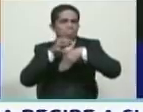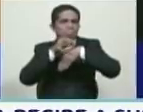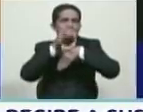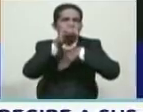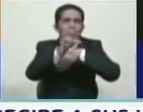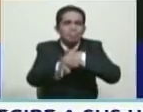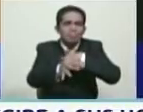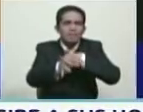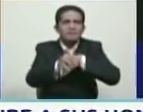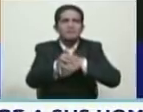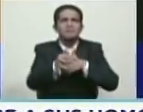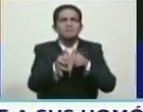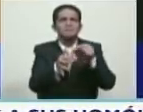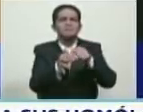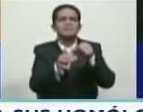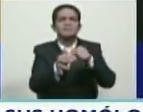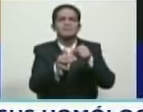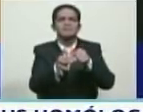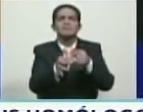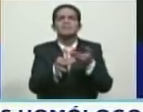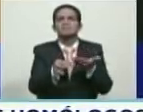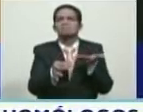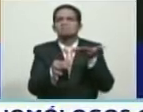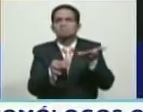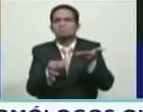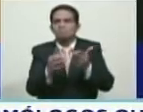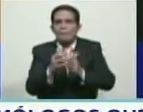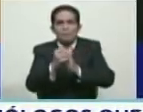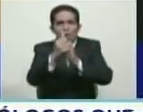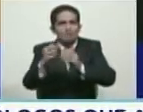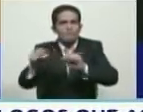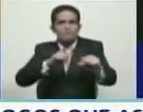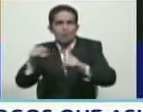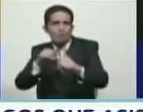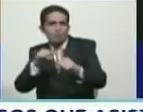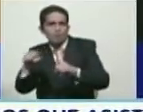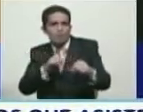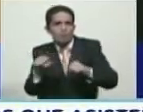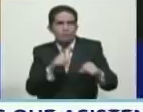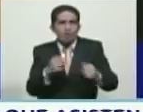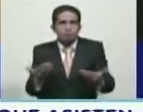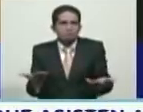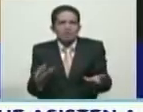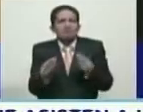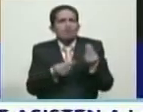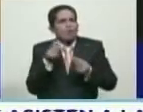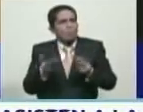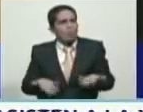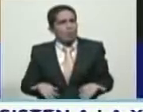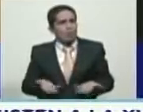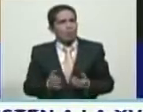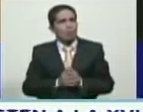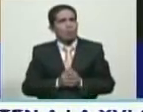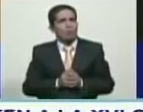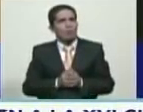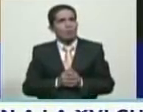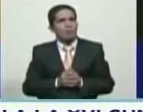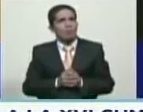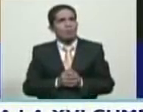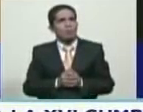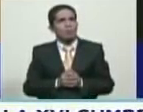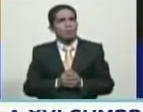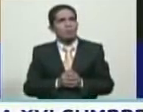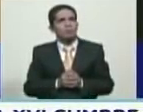Granadinas to provide leadership. Tome el liderazgo